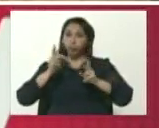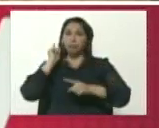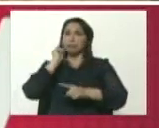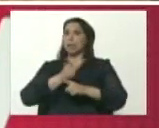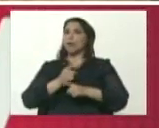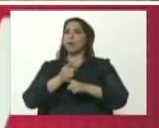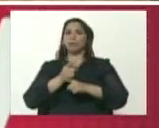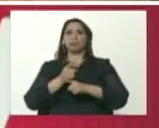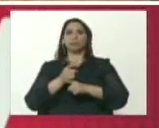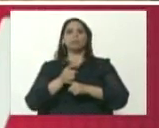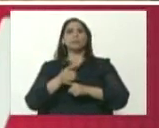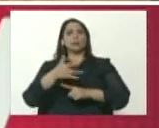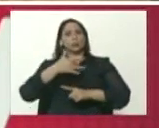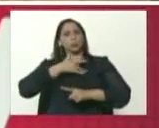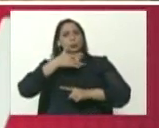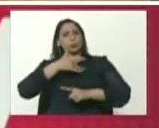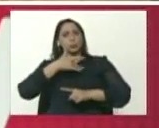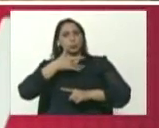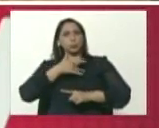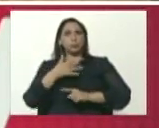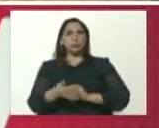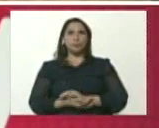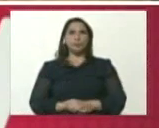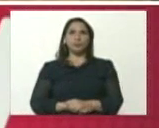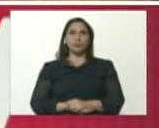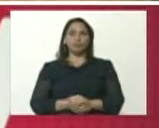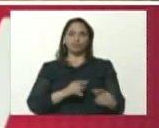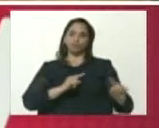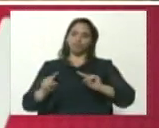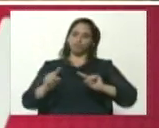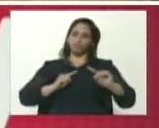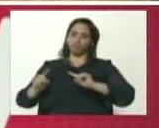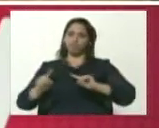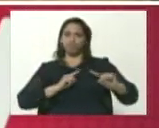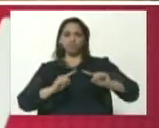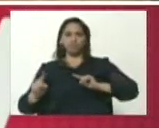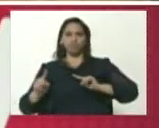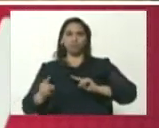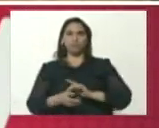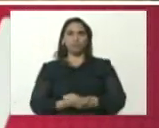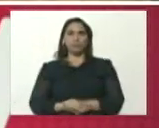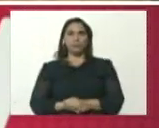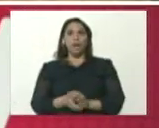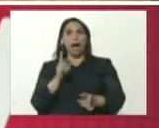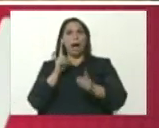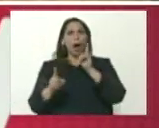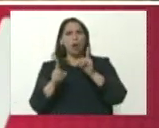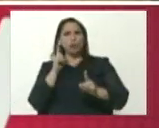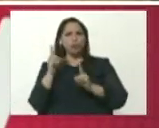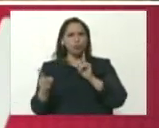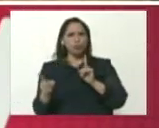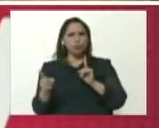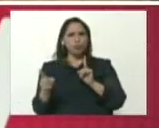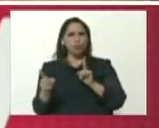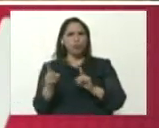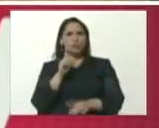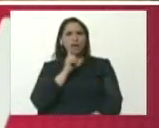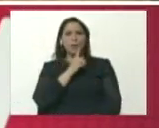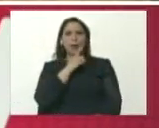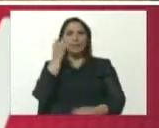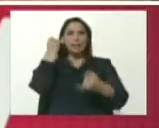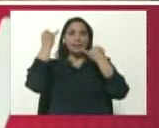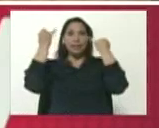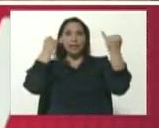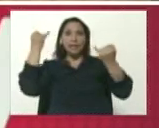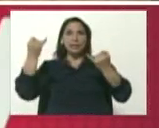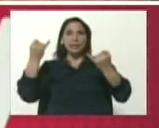que tener sentimiento, pasión, algunos lo llaman inteligencia emocional ahora eso.